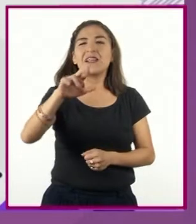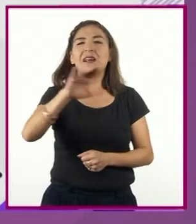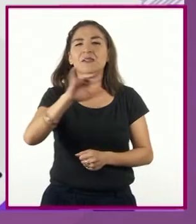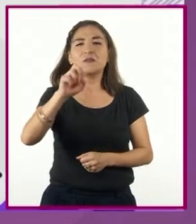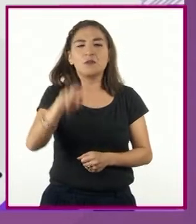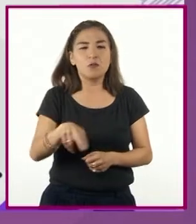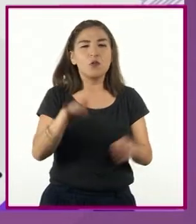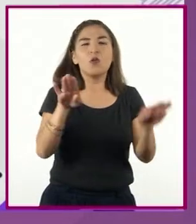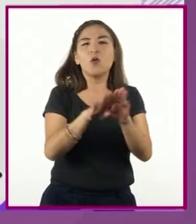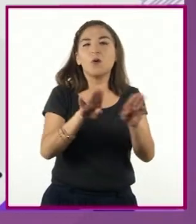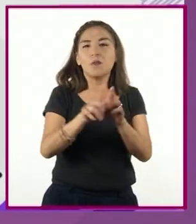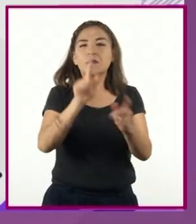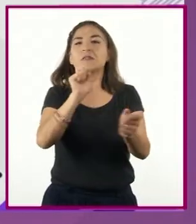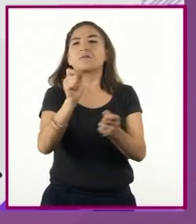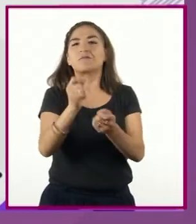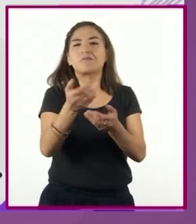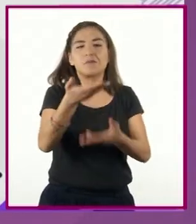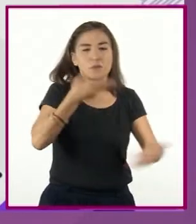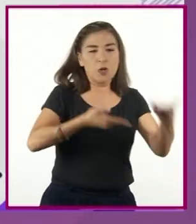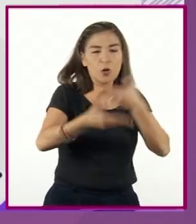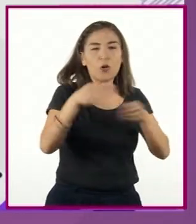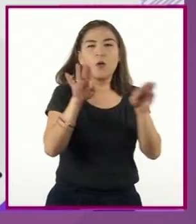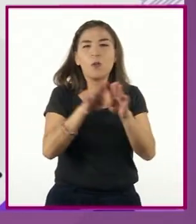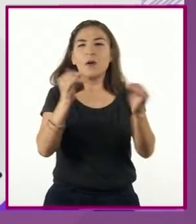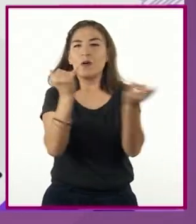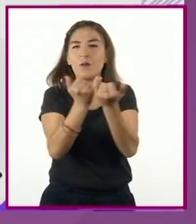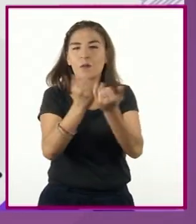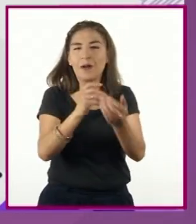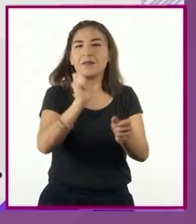las acciones recíprocas entre quienes lo conforman.